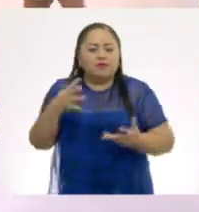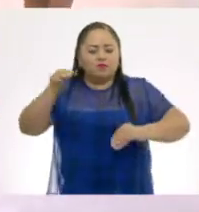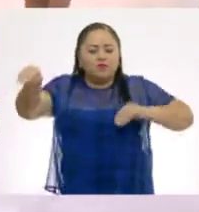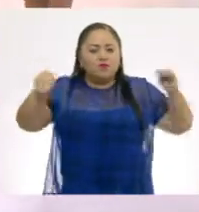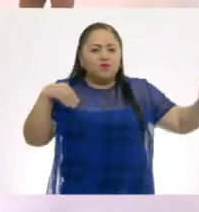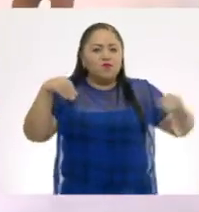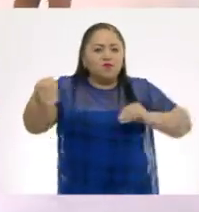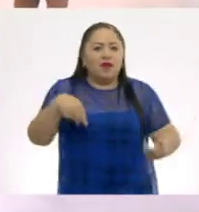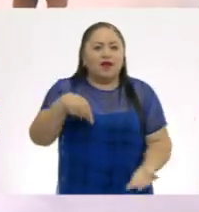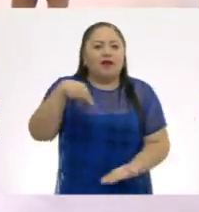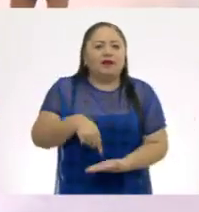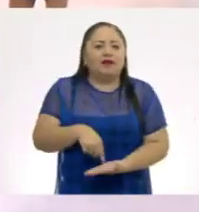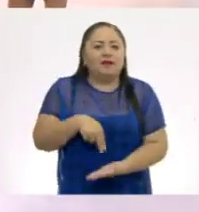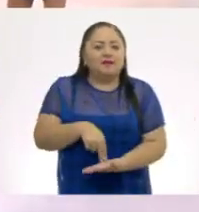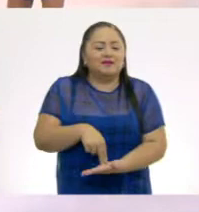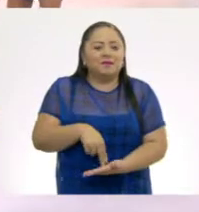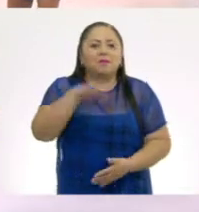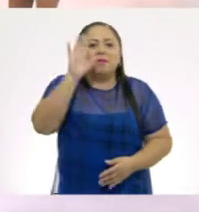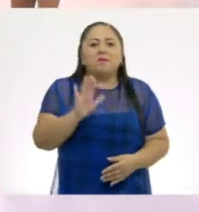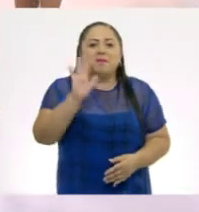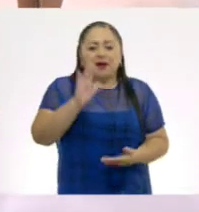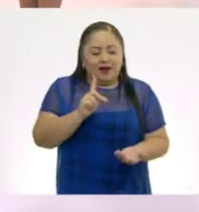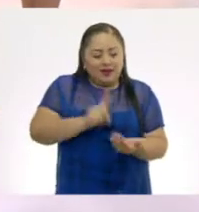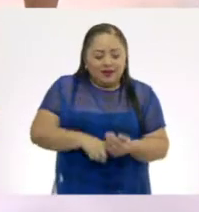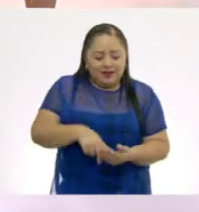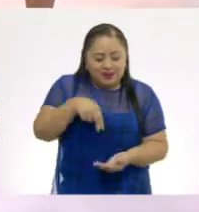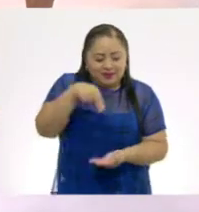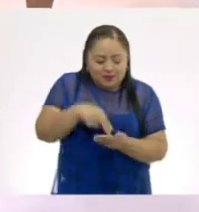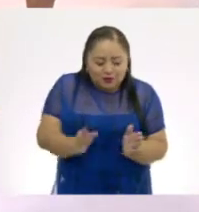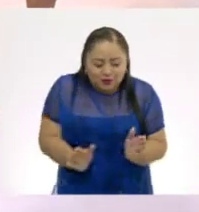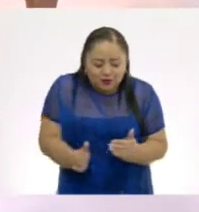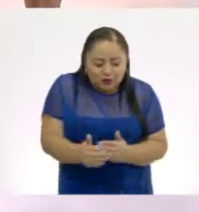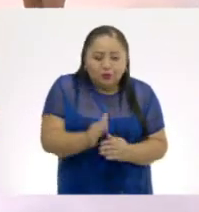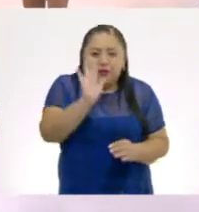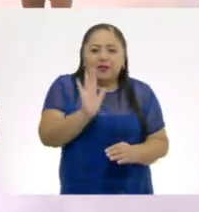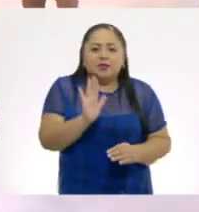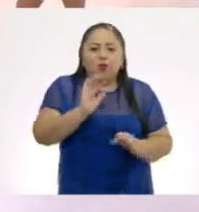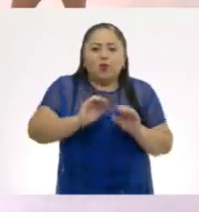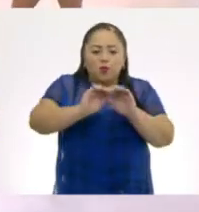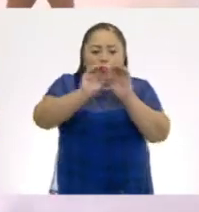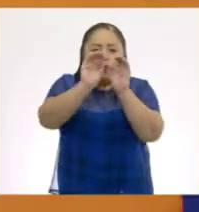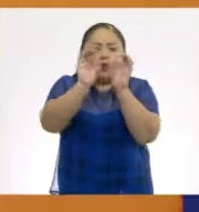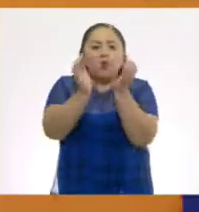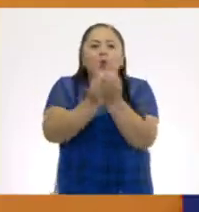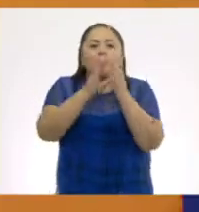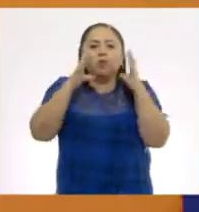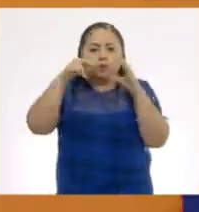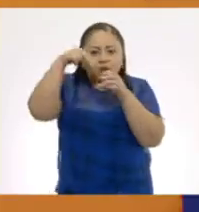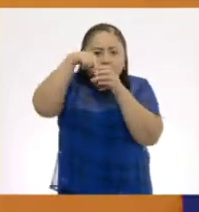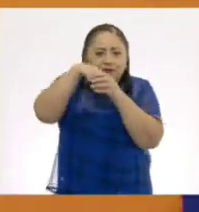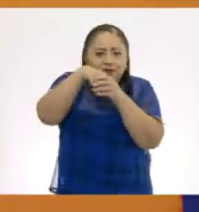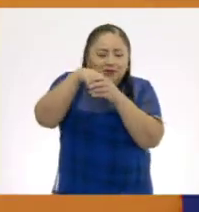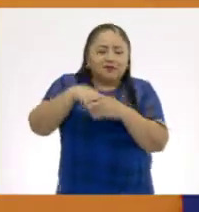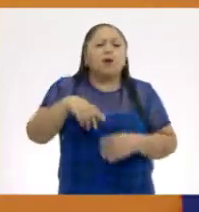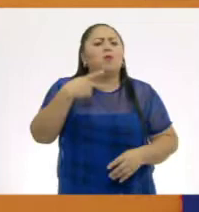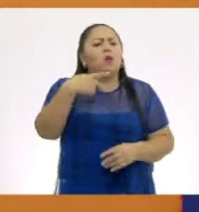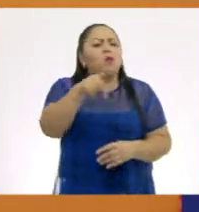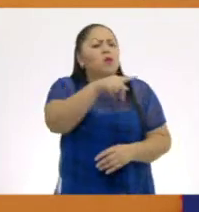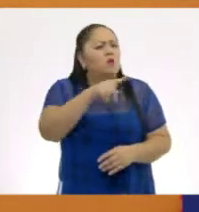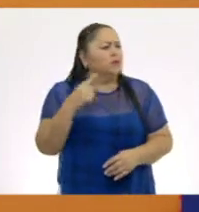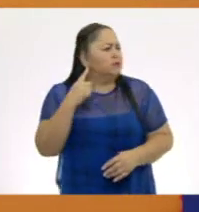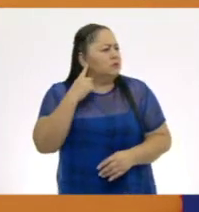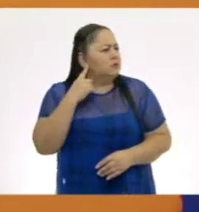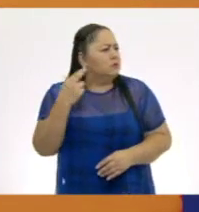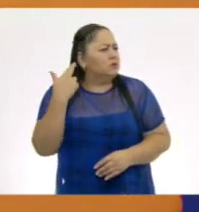Cerca. Exactamente. Yo. Como si estuviéramos dentro de nuestra pequeña burbuja, ¿sí? Todos los movimientos. ¿Y cómo escuchaste la